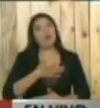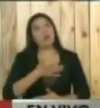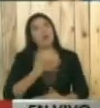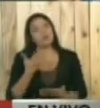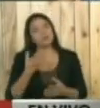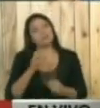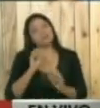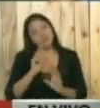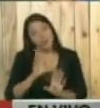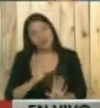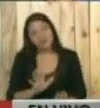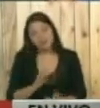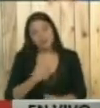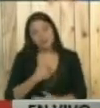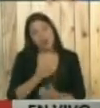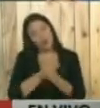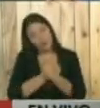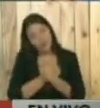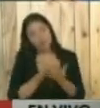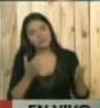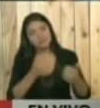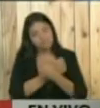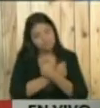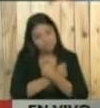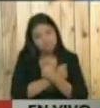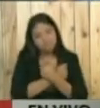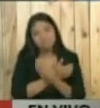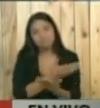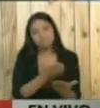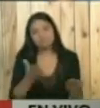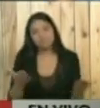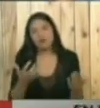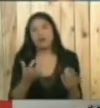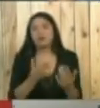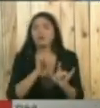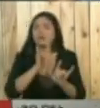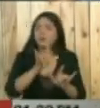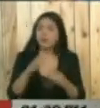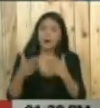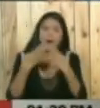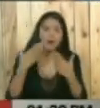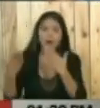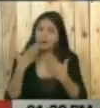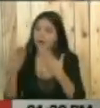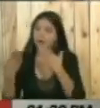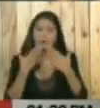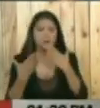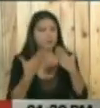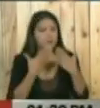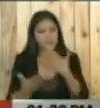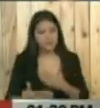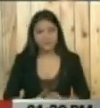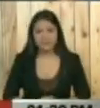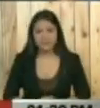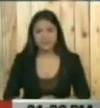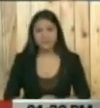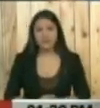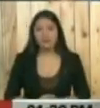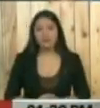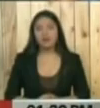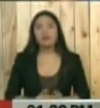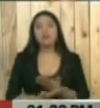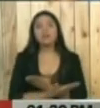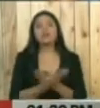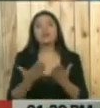que los recibo con todo mi amor, con todo mi cariño y agradecimiento. Quiero, en nombre